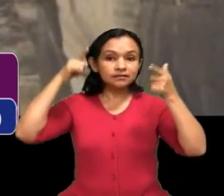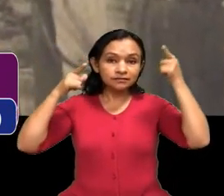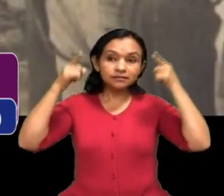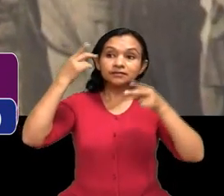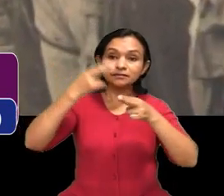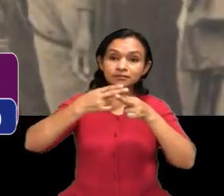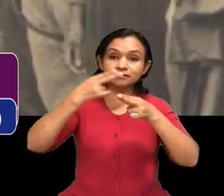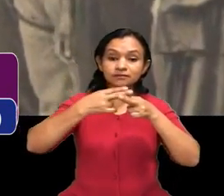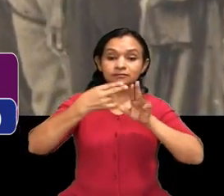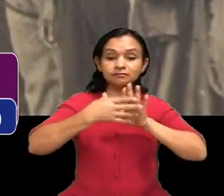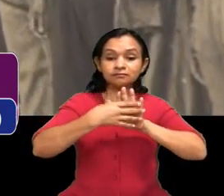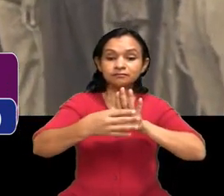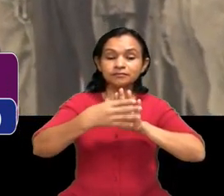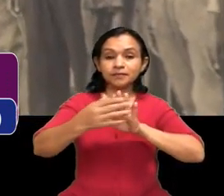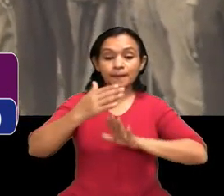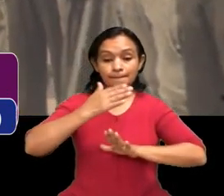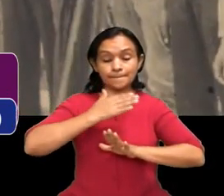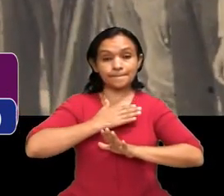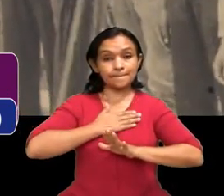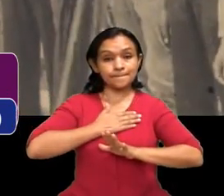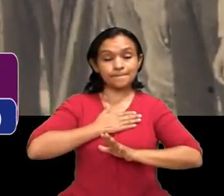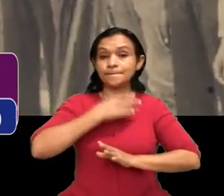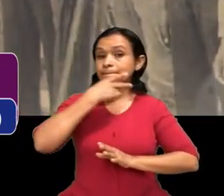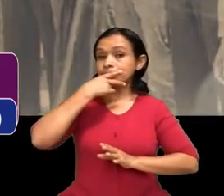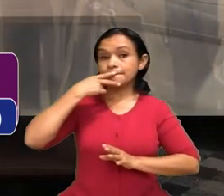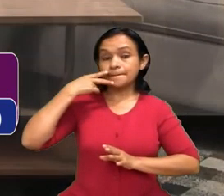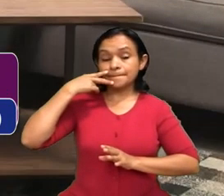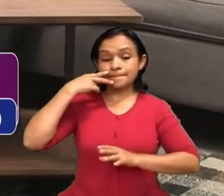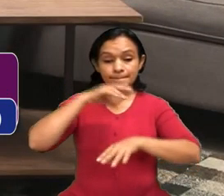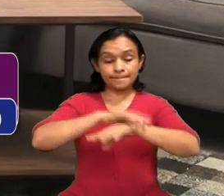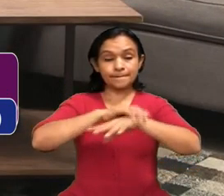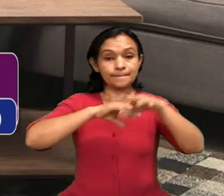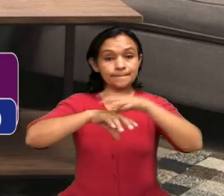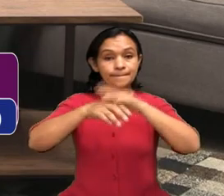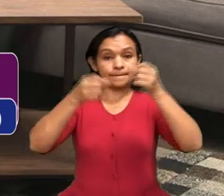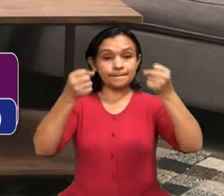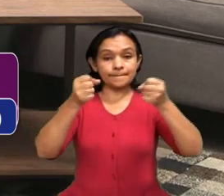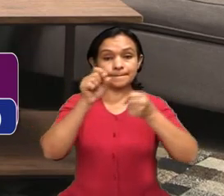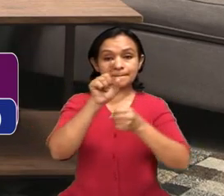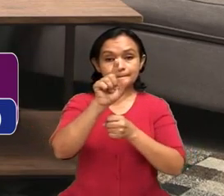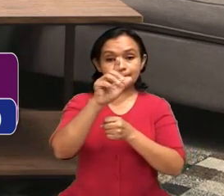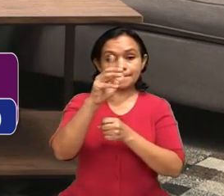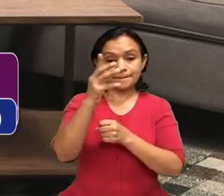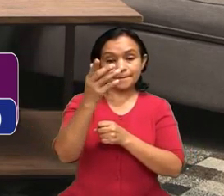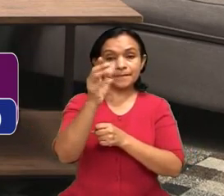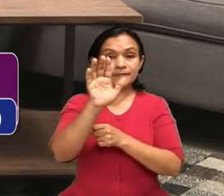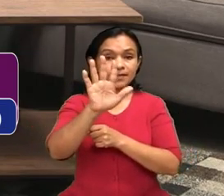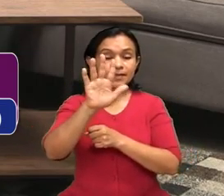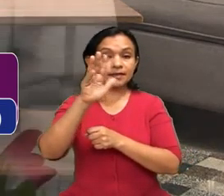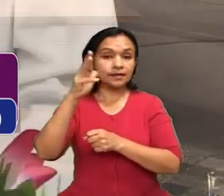como mi padre, en la cárcel de la aviación en 1959,